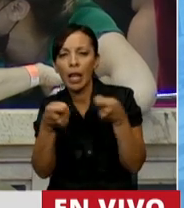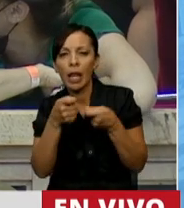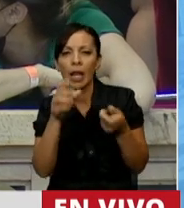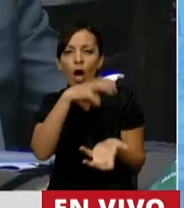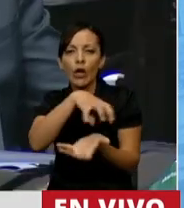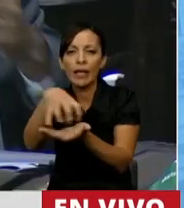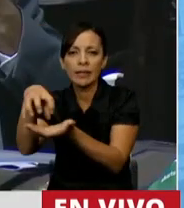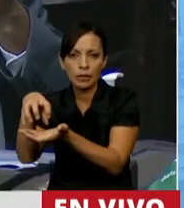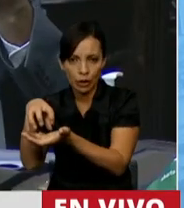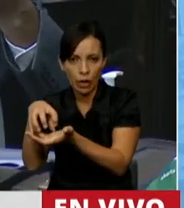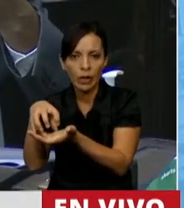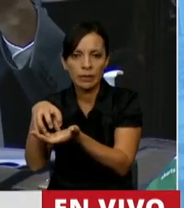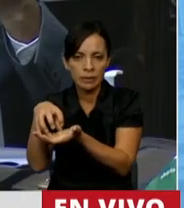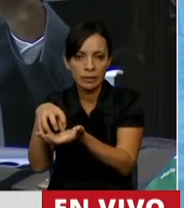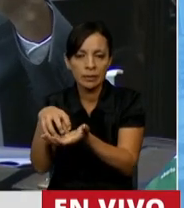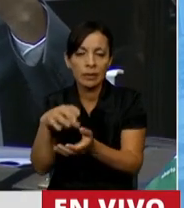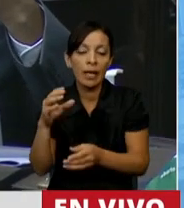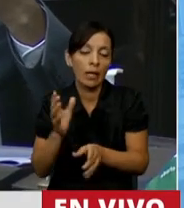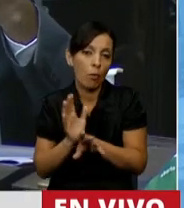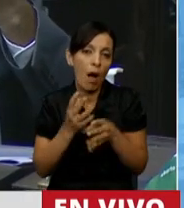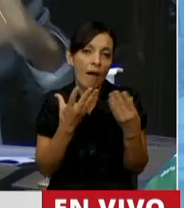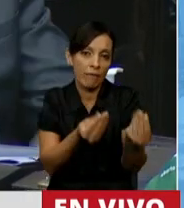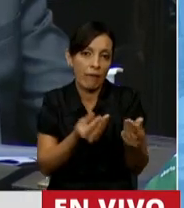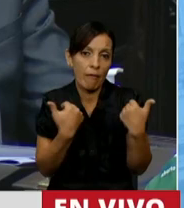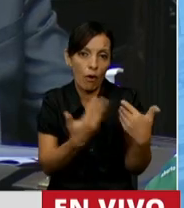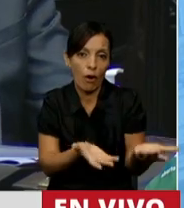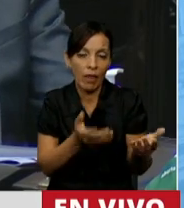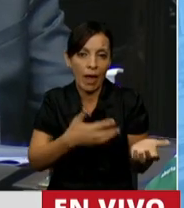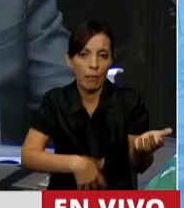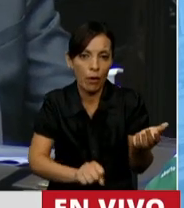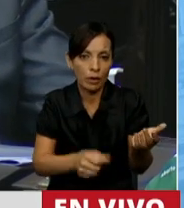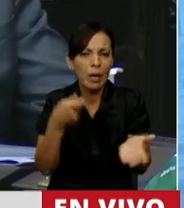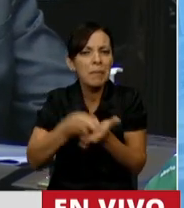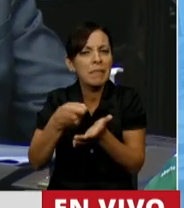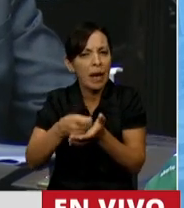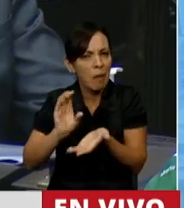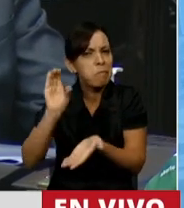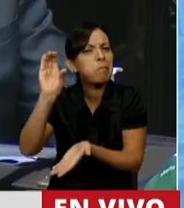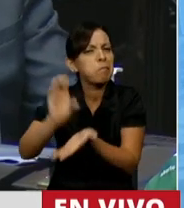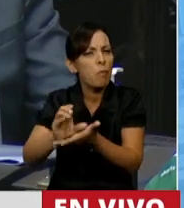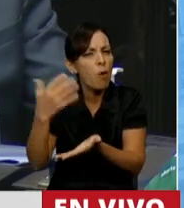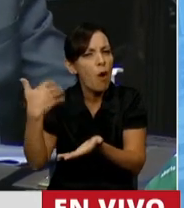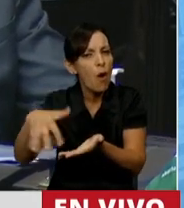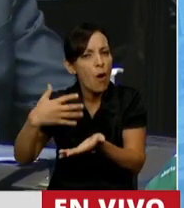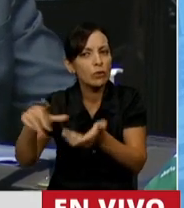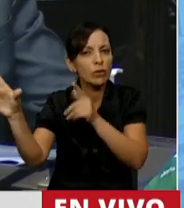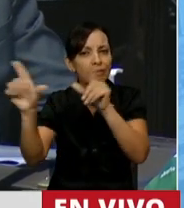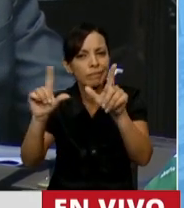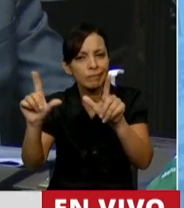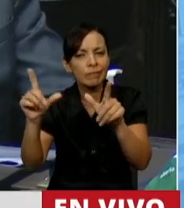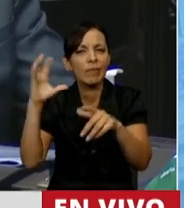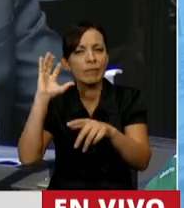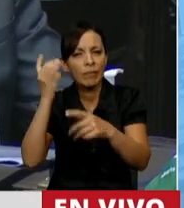que aquí en Argentina están promoviendo el aborto y le pagan mucho a algunos medios de comunicación, le pagan mucho a algunos dirigentes